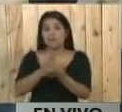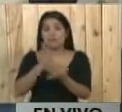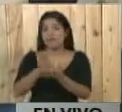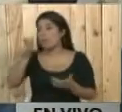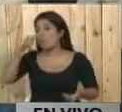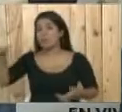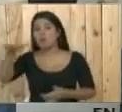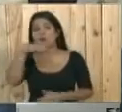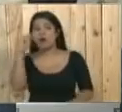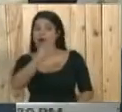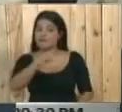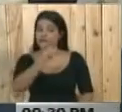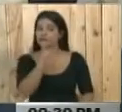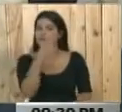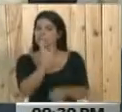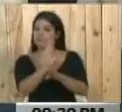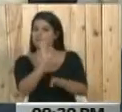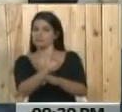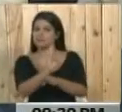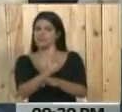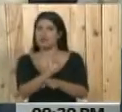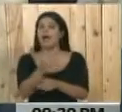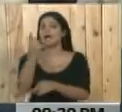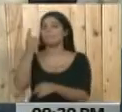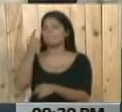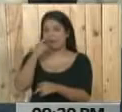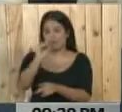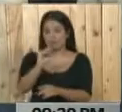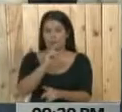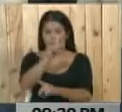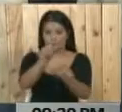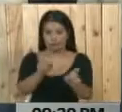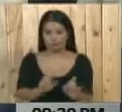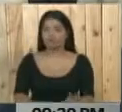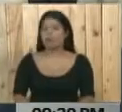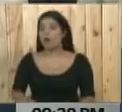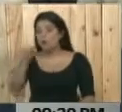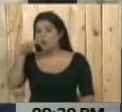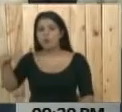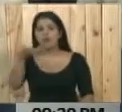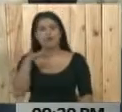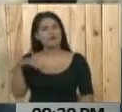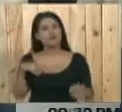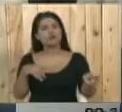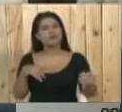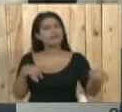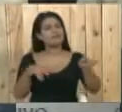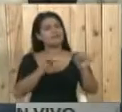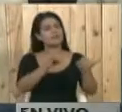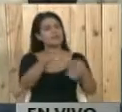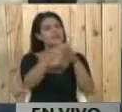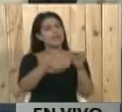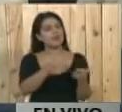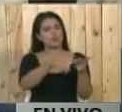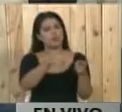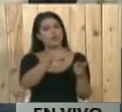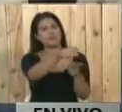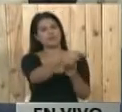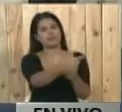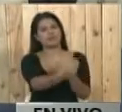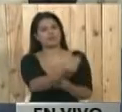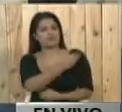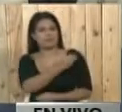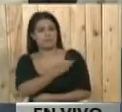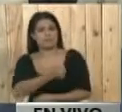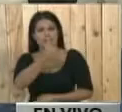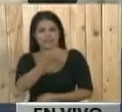pueblo, vamos a ver si estoy en lo cierto o no. Una de las críticas que ustedes más me han hecho a mí